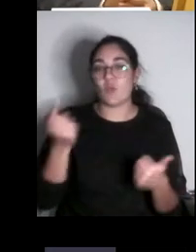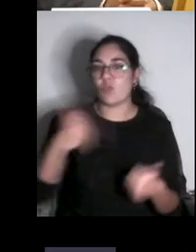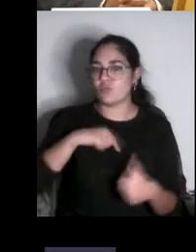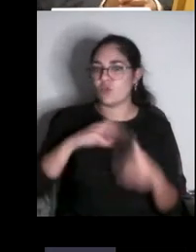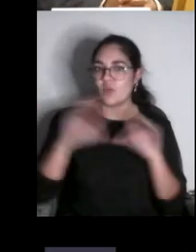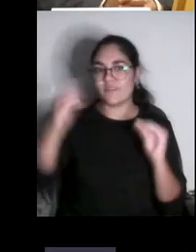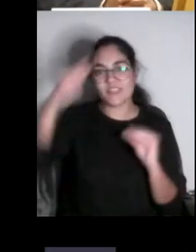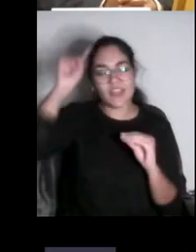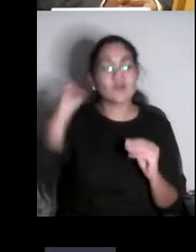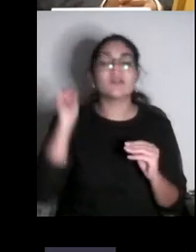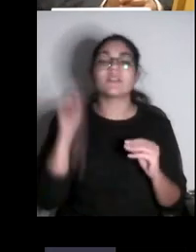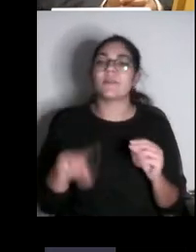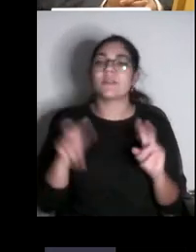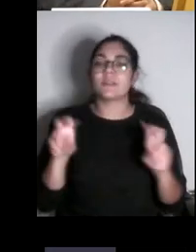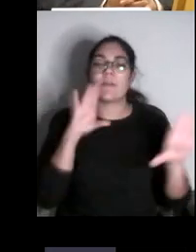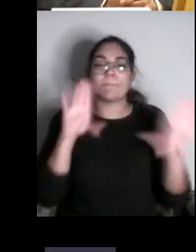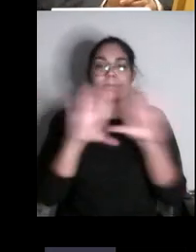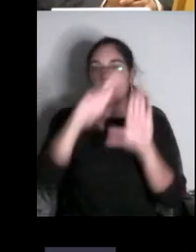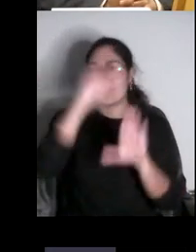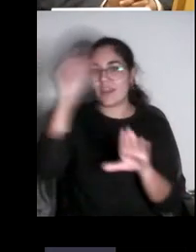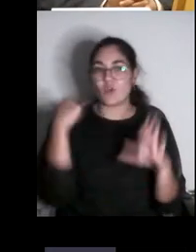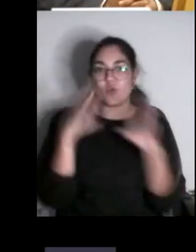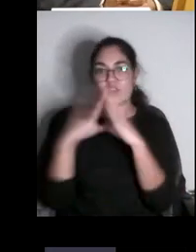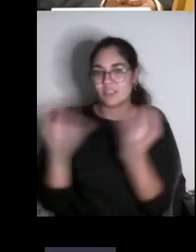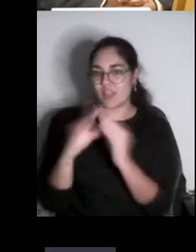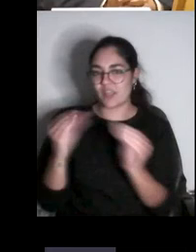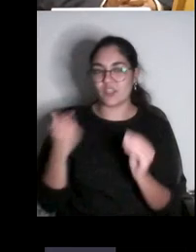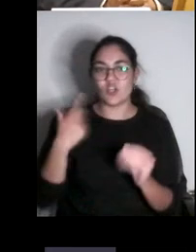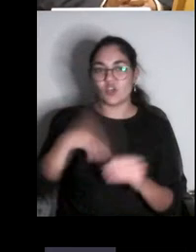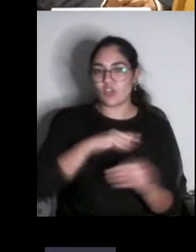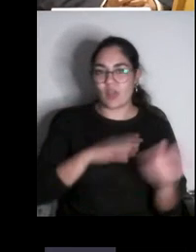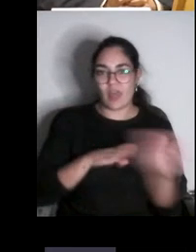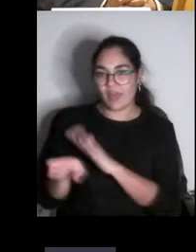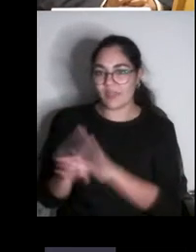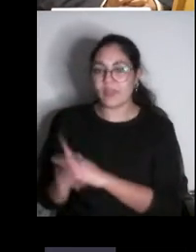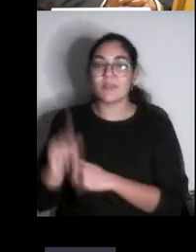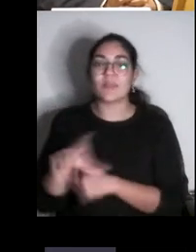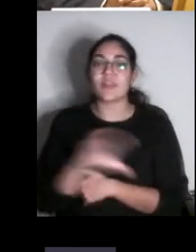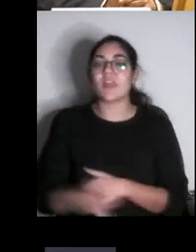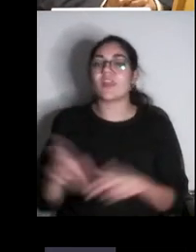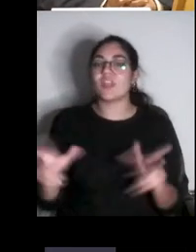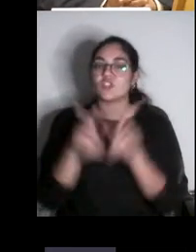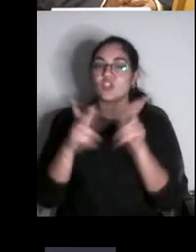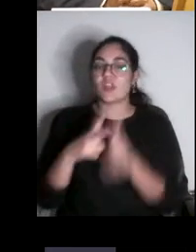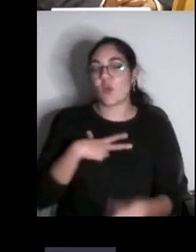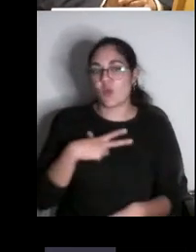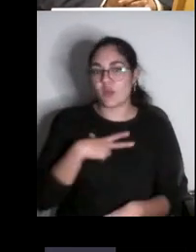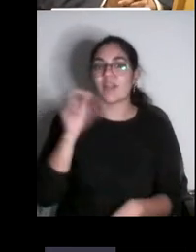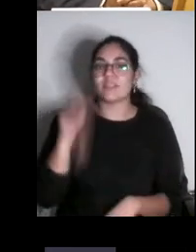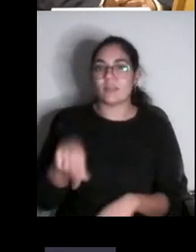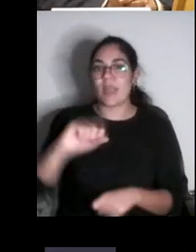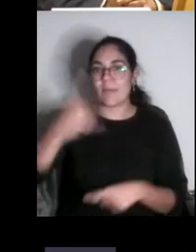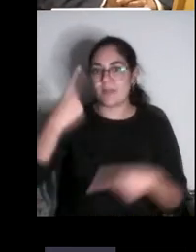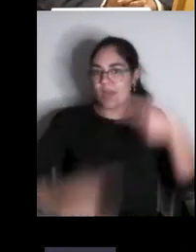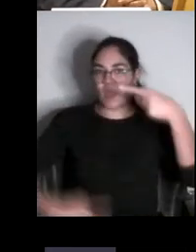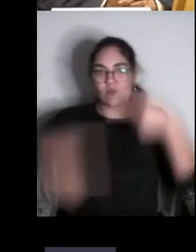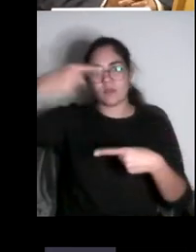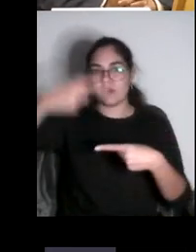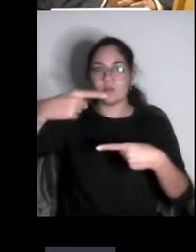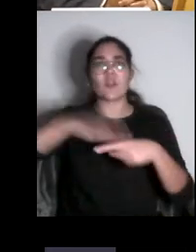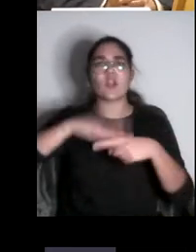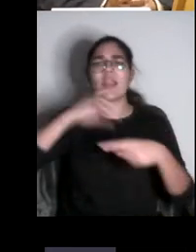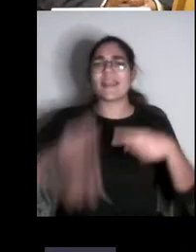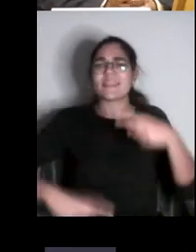públicas madrileñas, ingeniería de arquitectura también la primera, ciencias sociales y jurídicas también la primera, en fin, perdón, la